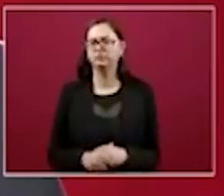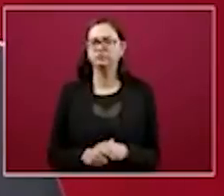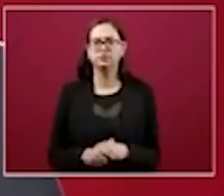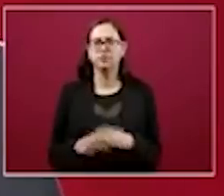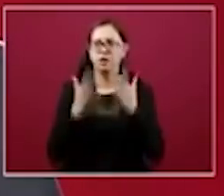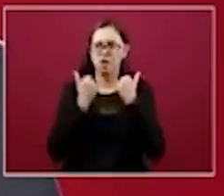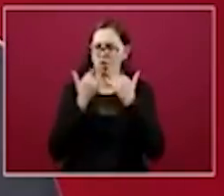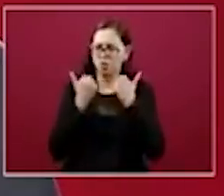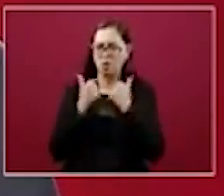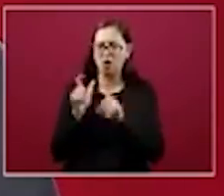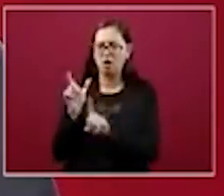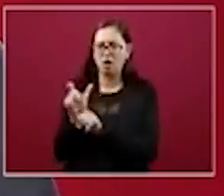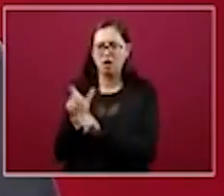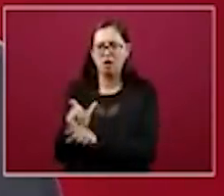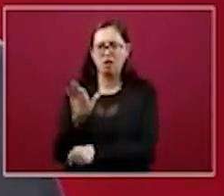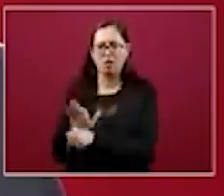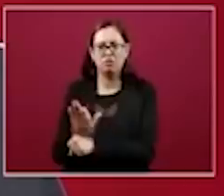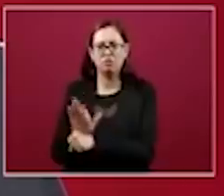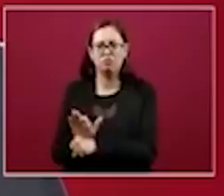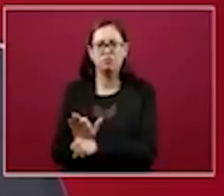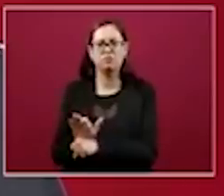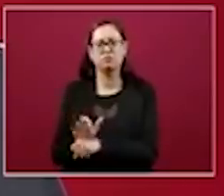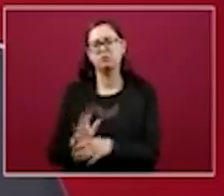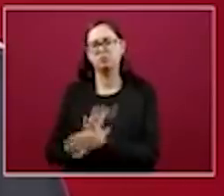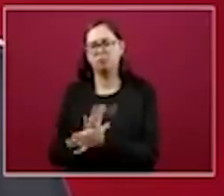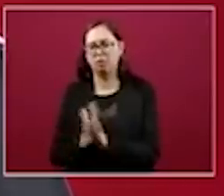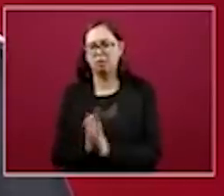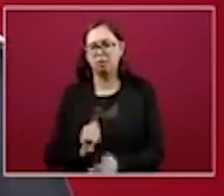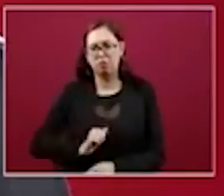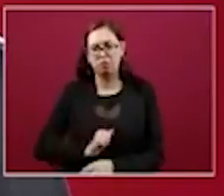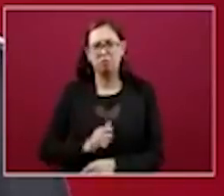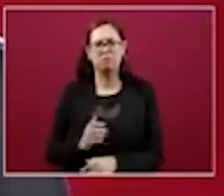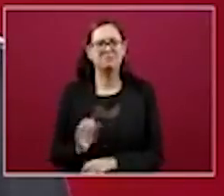protegidos, no hay influyentismo.